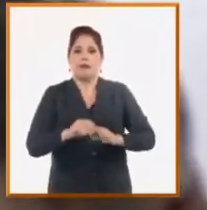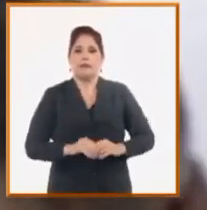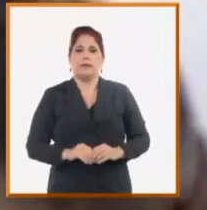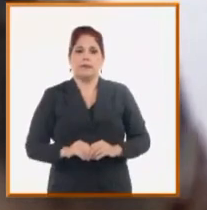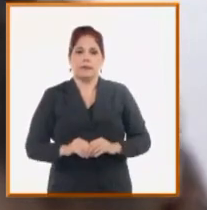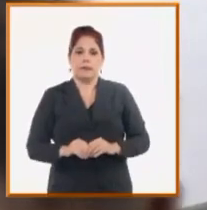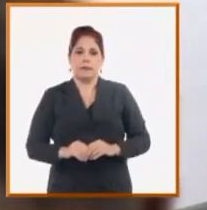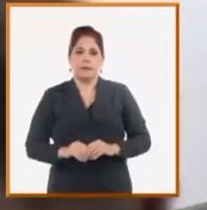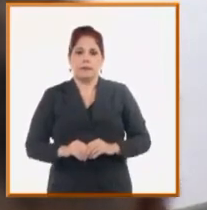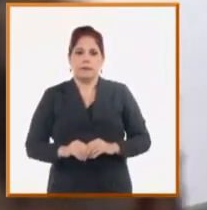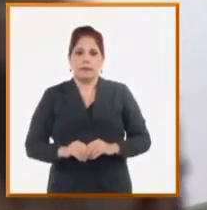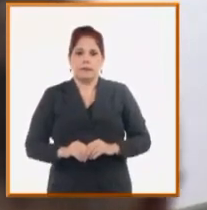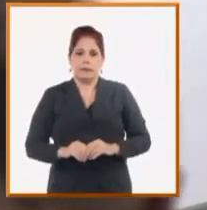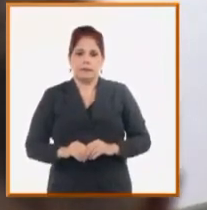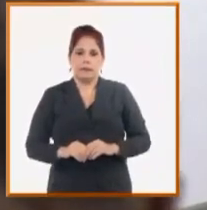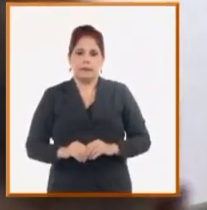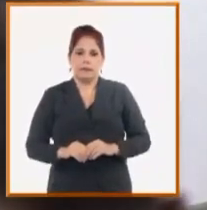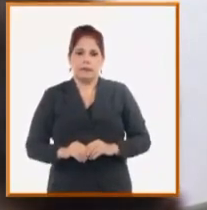eliminar esos déficits fiscales.